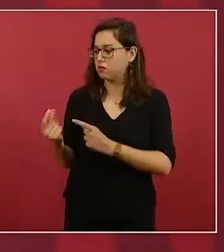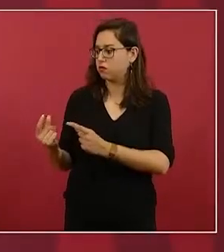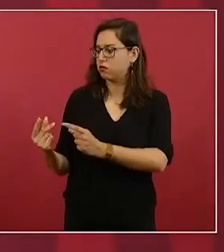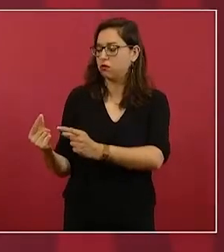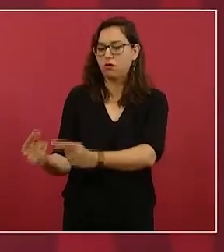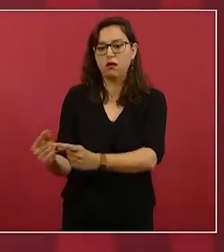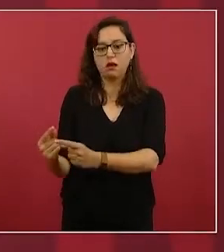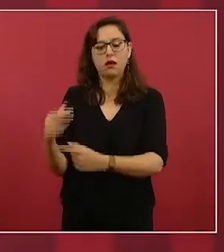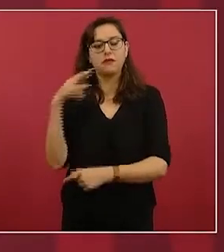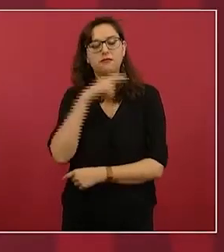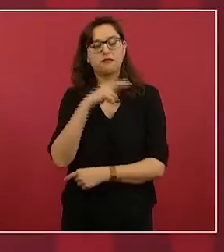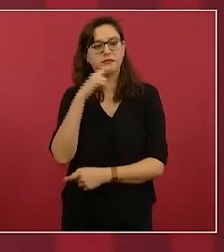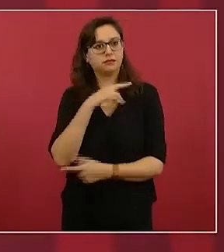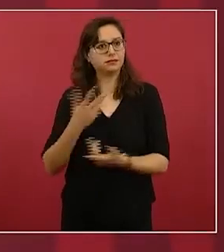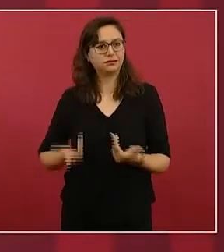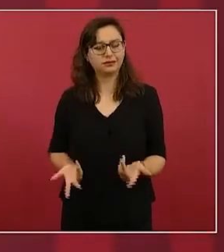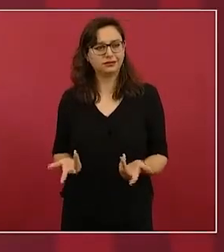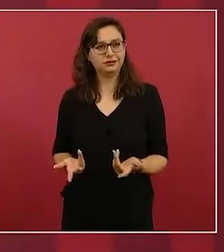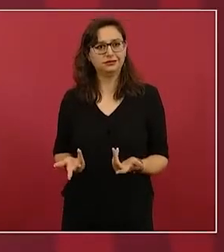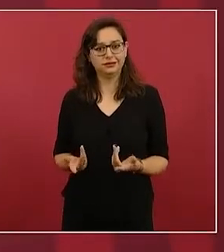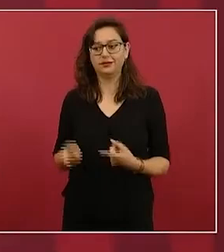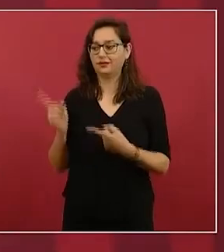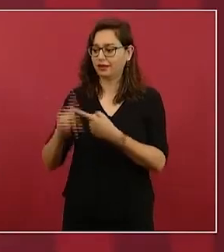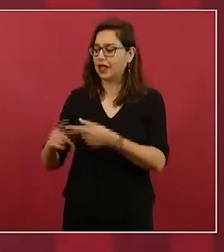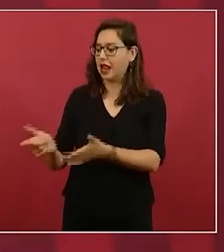es más eficaz,